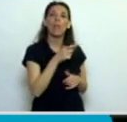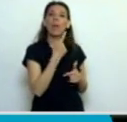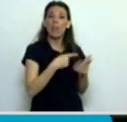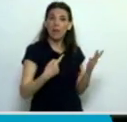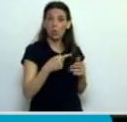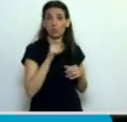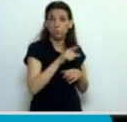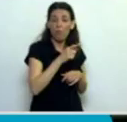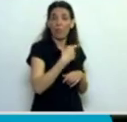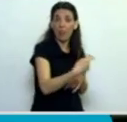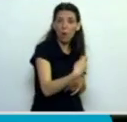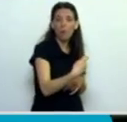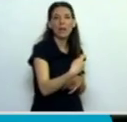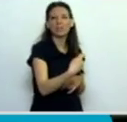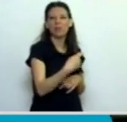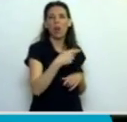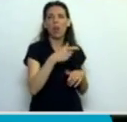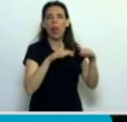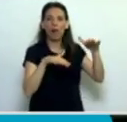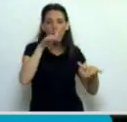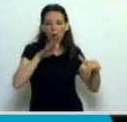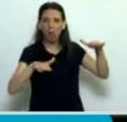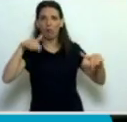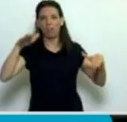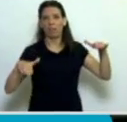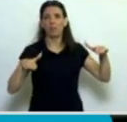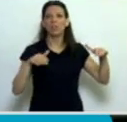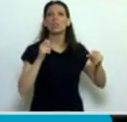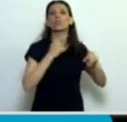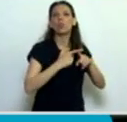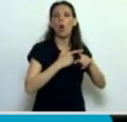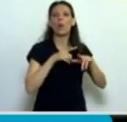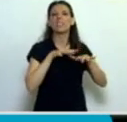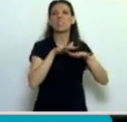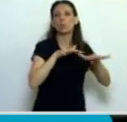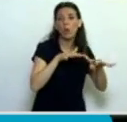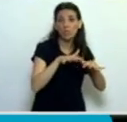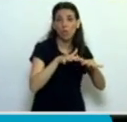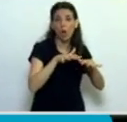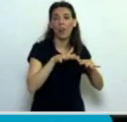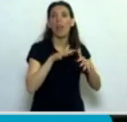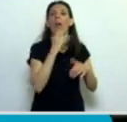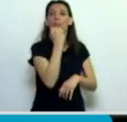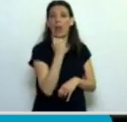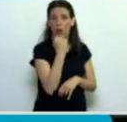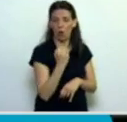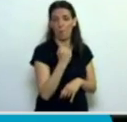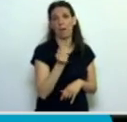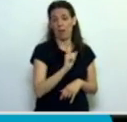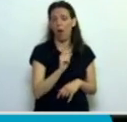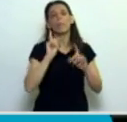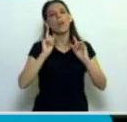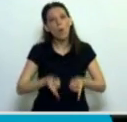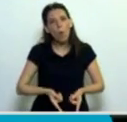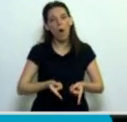ya no van a ser más una variable de ajuste de los momentos desfavorables del ciclo económico. De todas